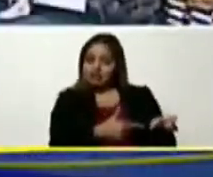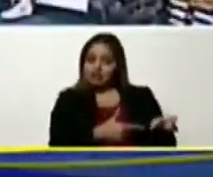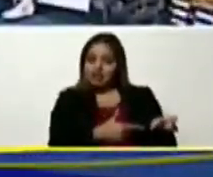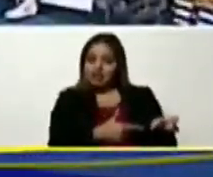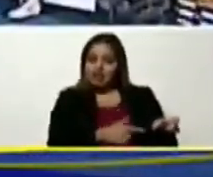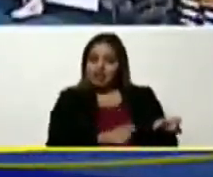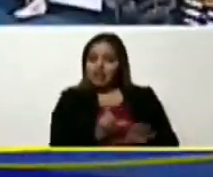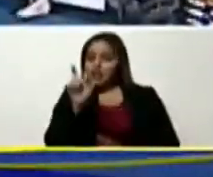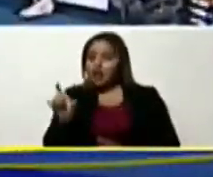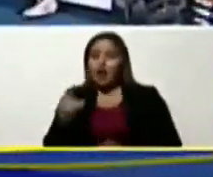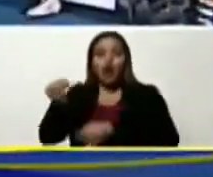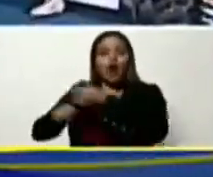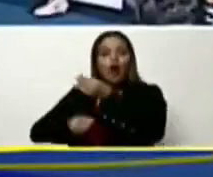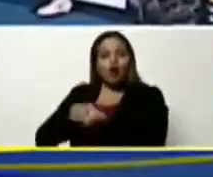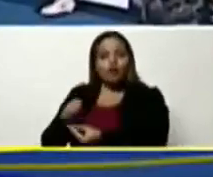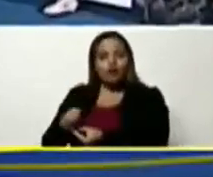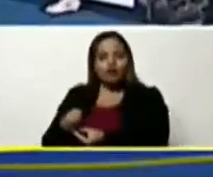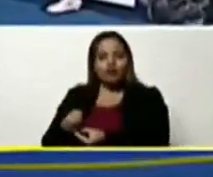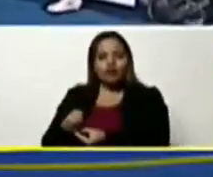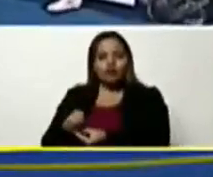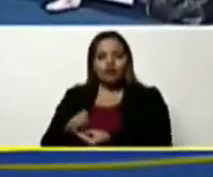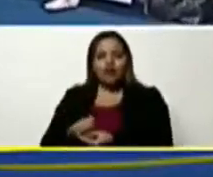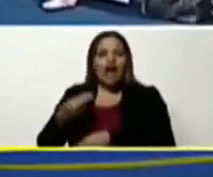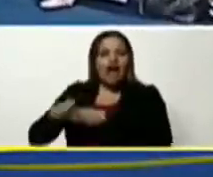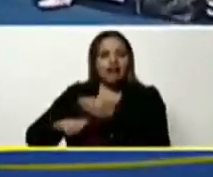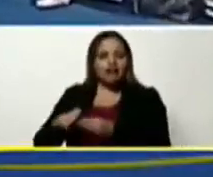y cómo lo hace, el cómo lo hace.